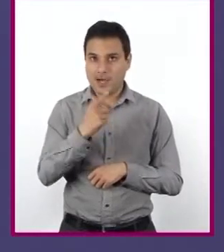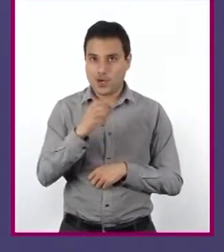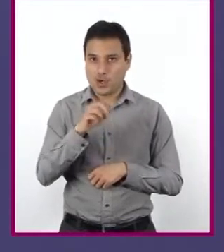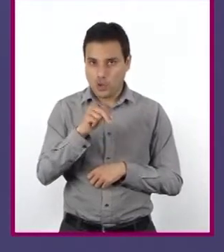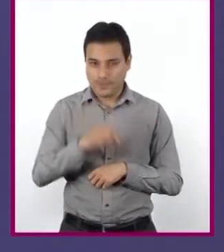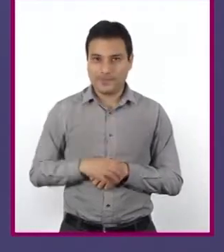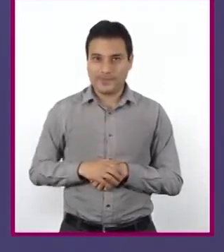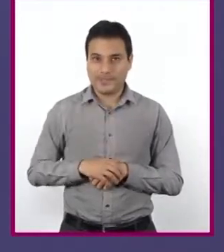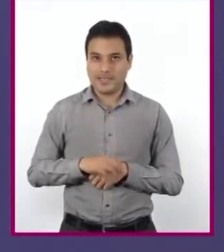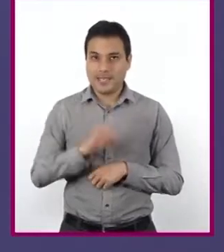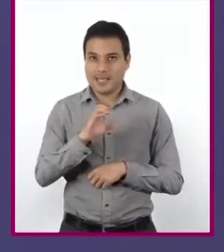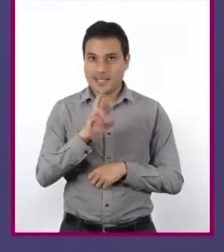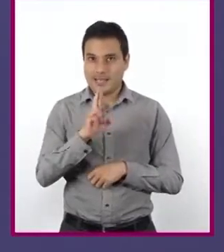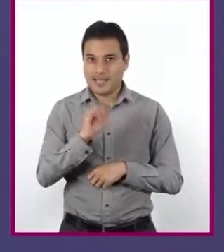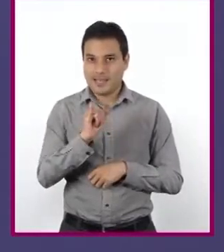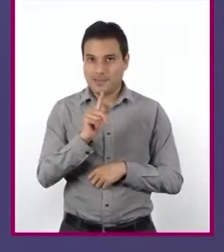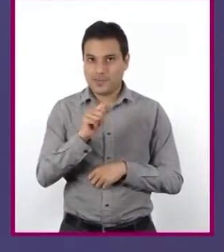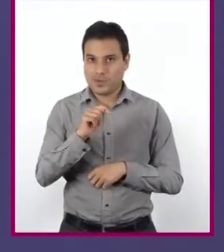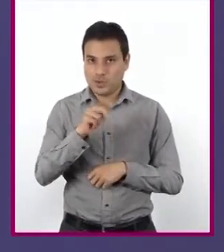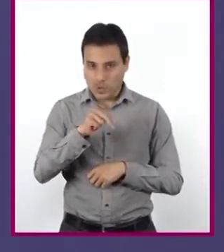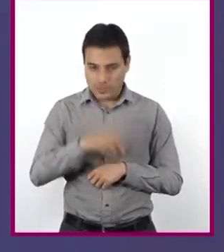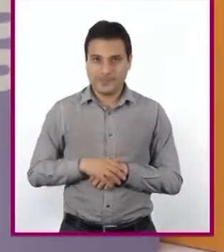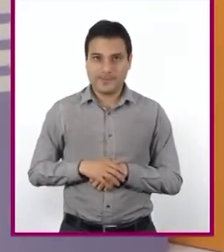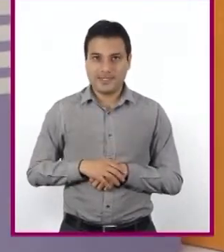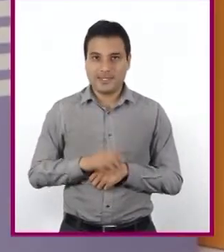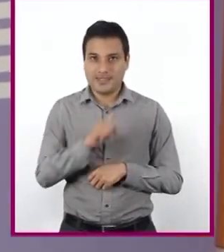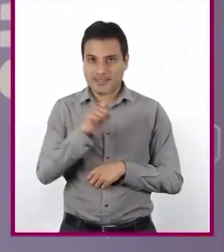criptón, xenón, radón.